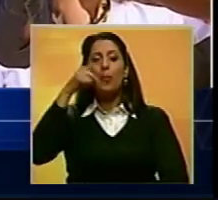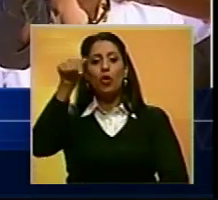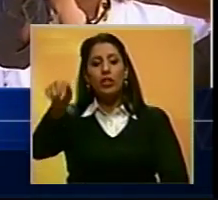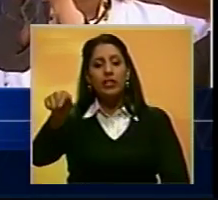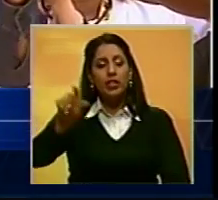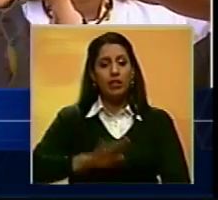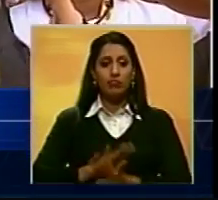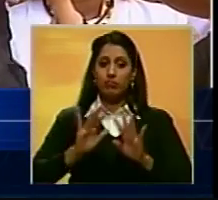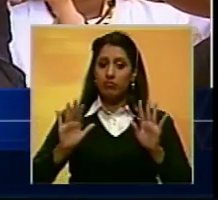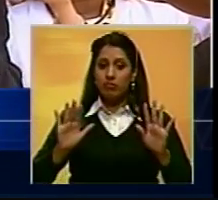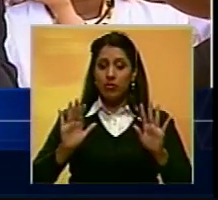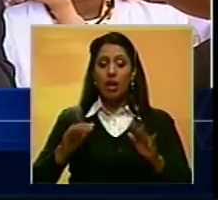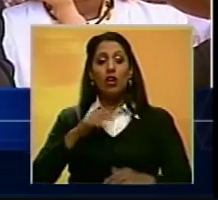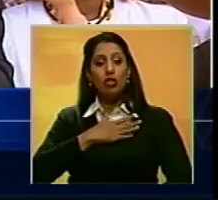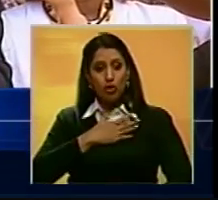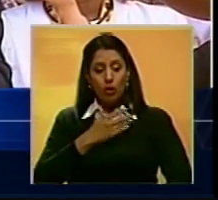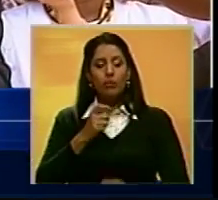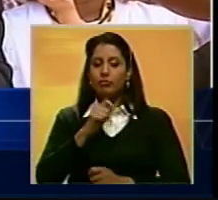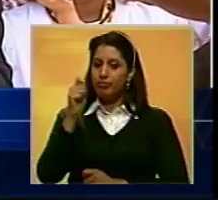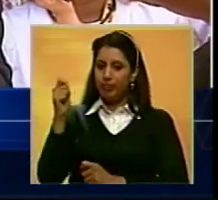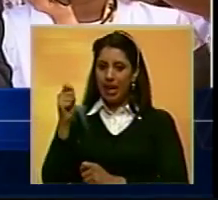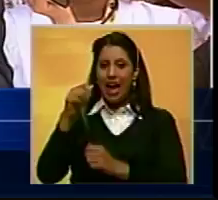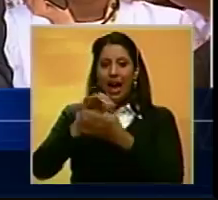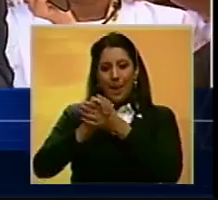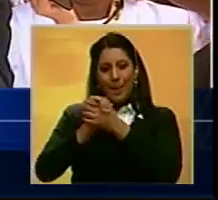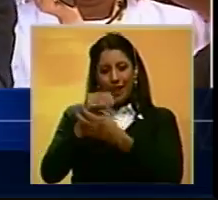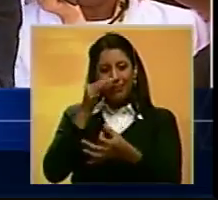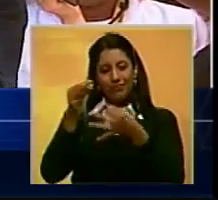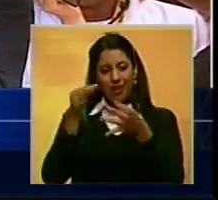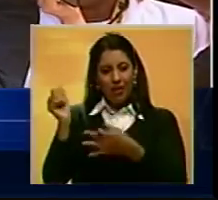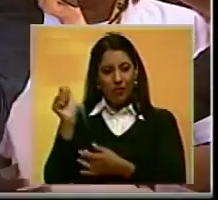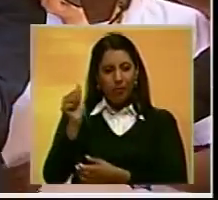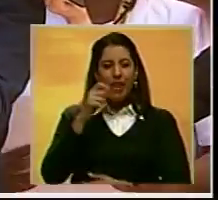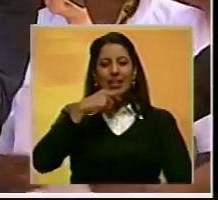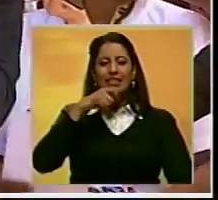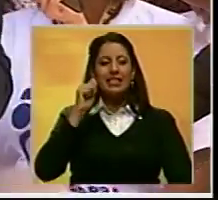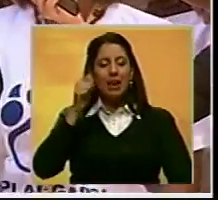política. Quiero pasarle la palabra ahora a una compañera, a